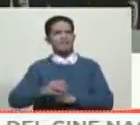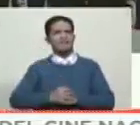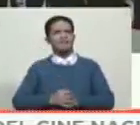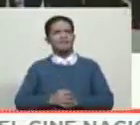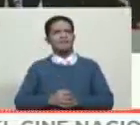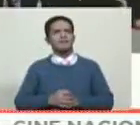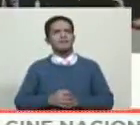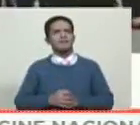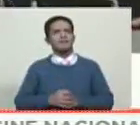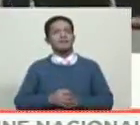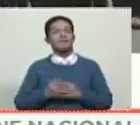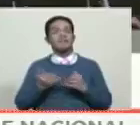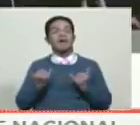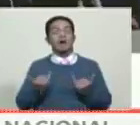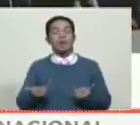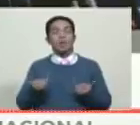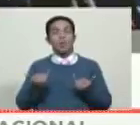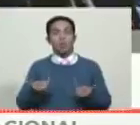Y ahora